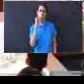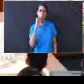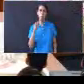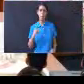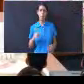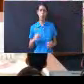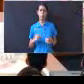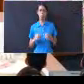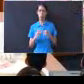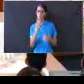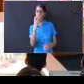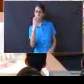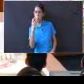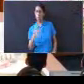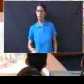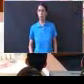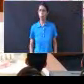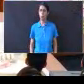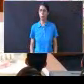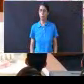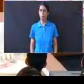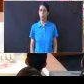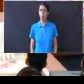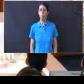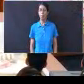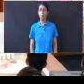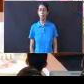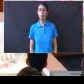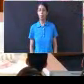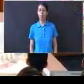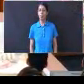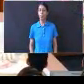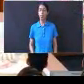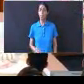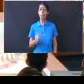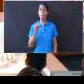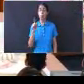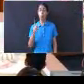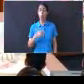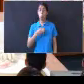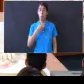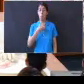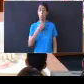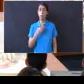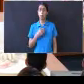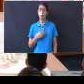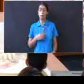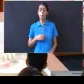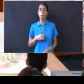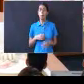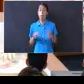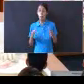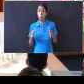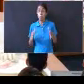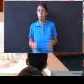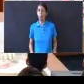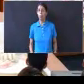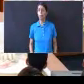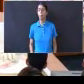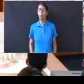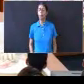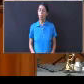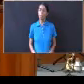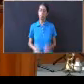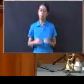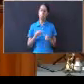dice, no, pastor, ¿cómo está? No, aquí platicando con el maestro, que sí, que no. El maestro todo pálido. Estaba ahí. Va, pues, ya lo arregló. Le ya lo arreglamos.